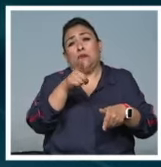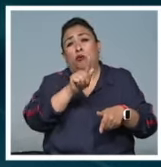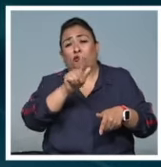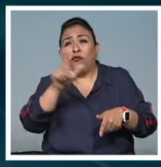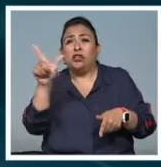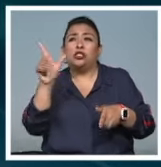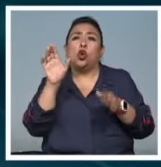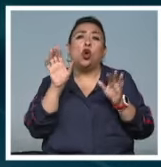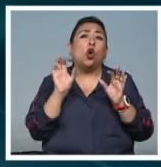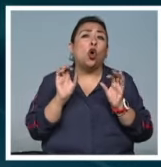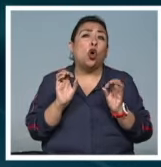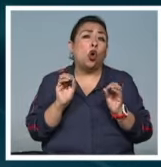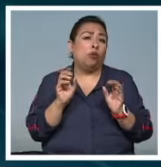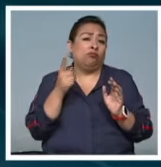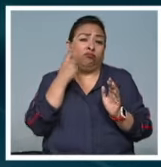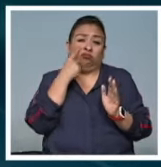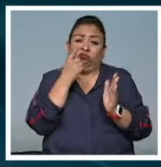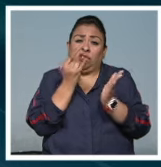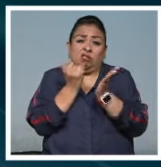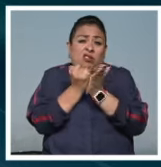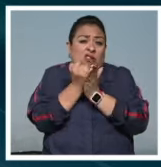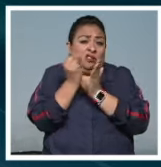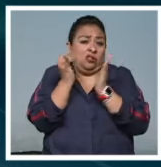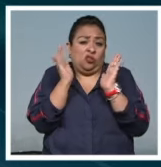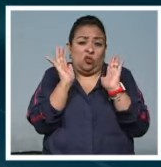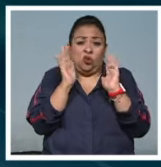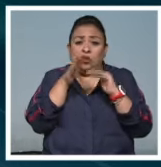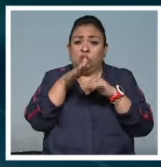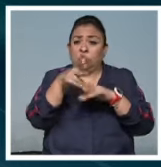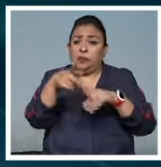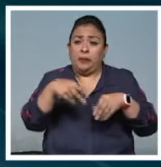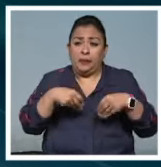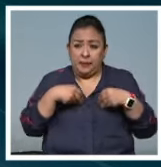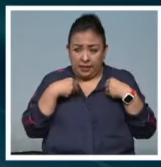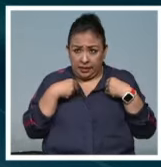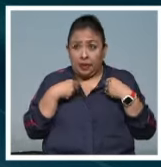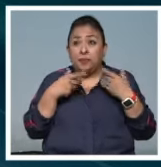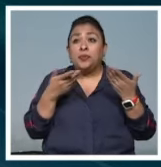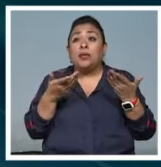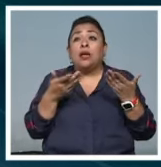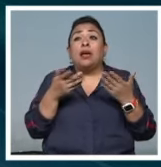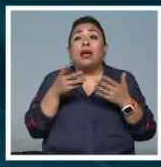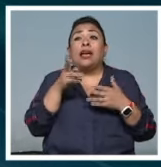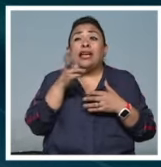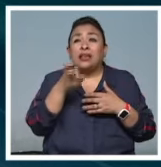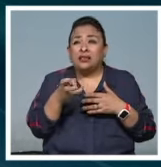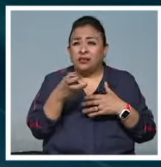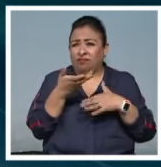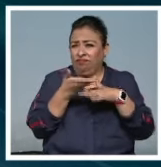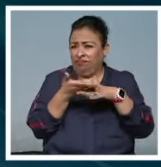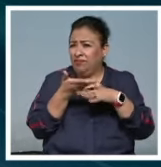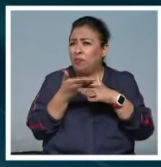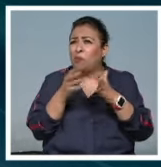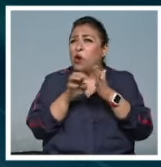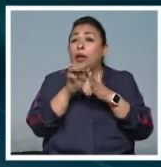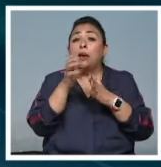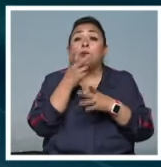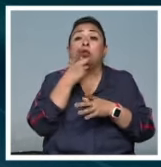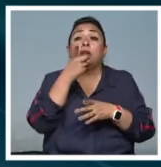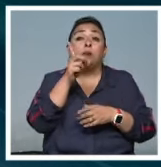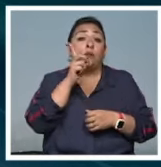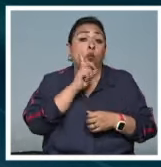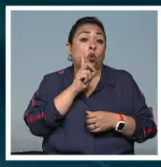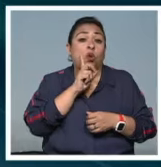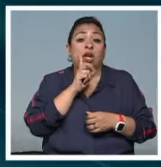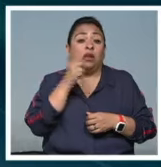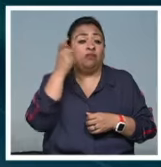o simplemente tomar decisiones sobre sus vidas. Ya sean abiertamente hostiles, como aquellos que dicen las mujeres